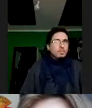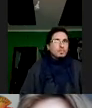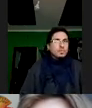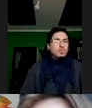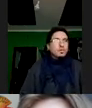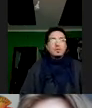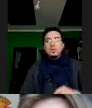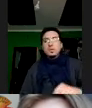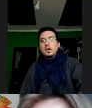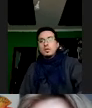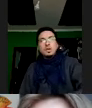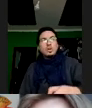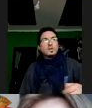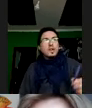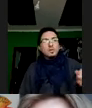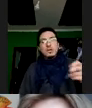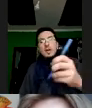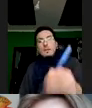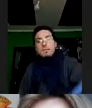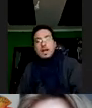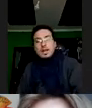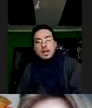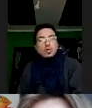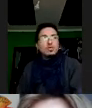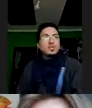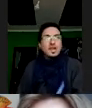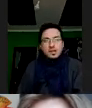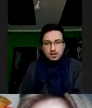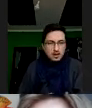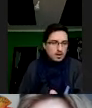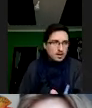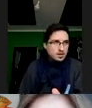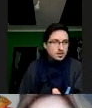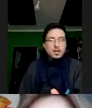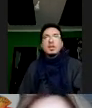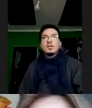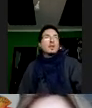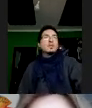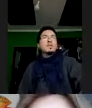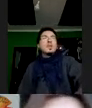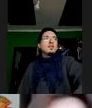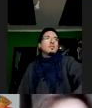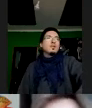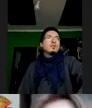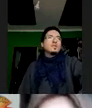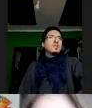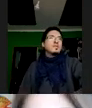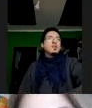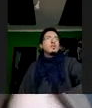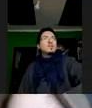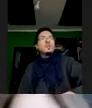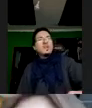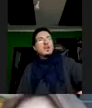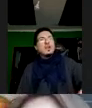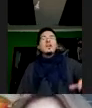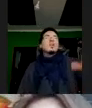5. O sea, si usted se saca un 5 o 6, va a tener un 6 en la guía. Si se saca un 6, Aprovechen, chiquillos. 6, 5,